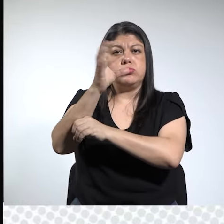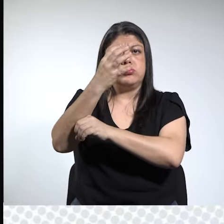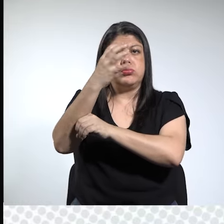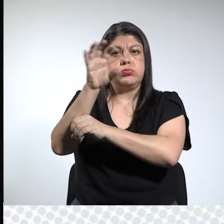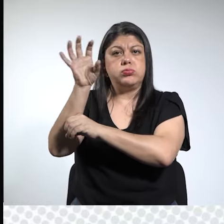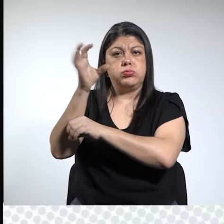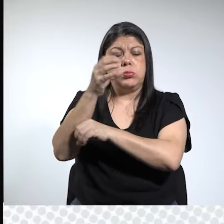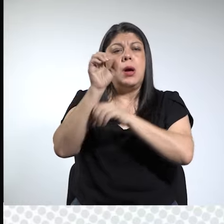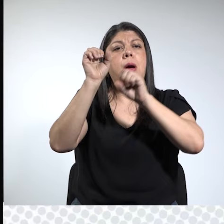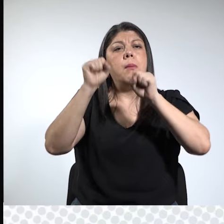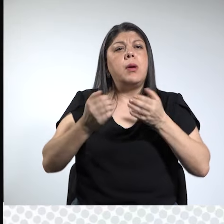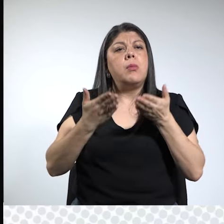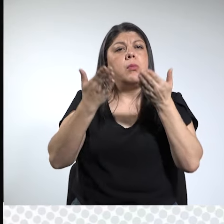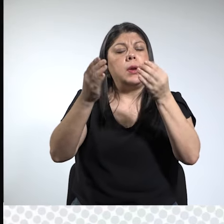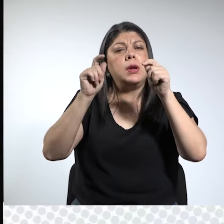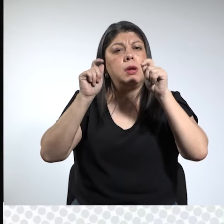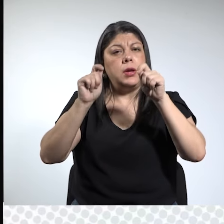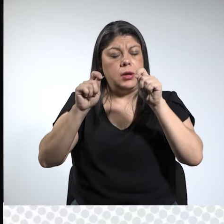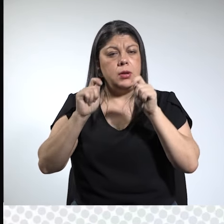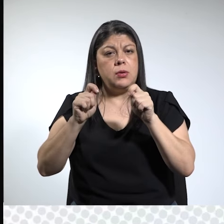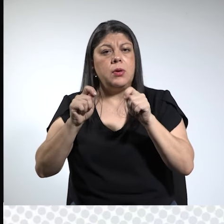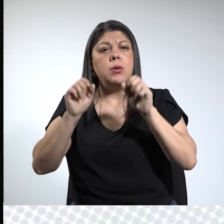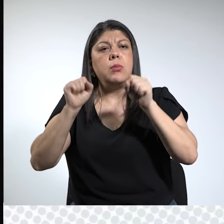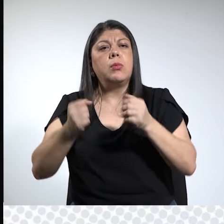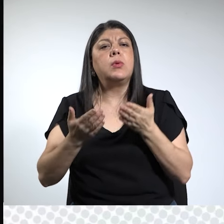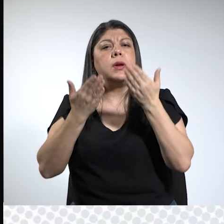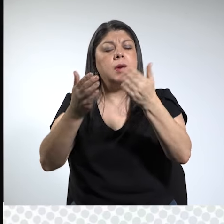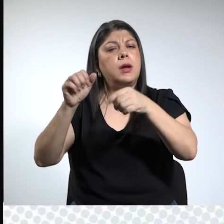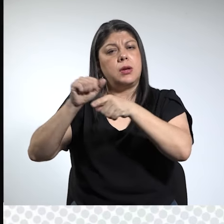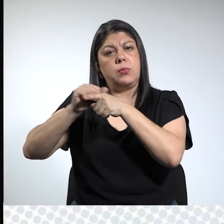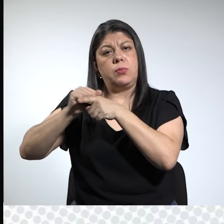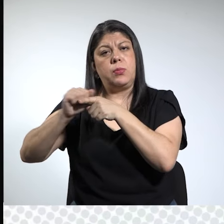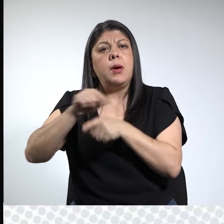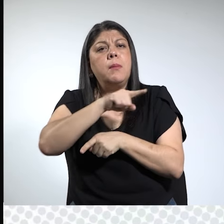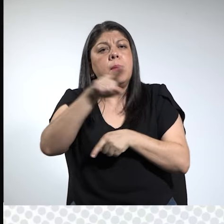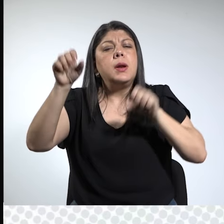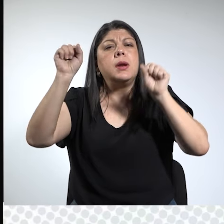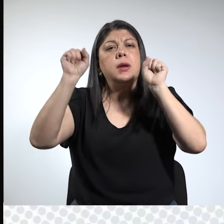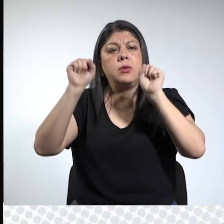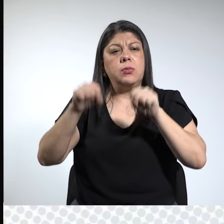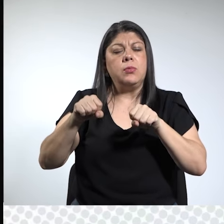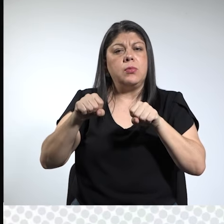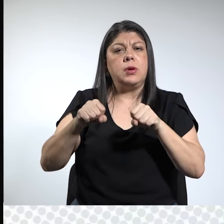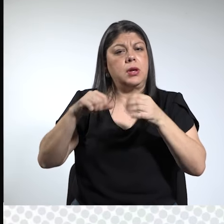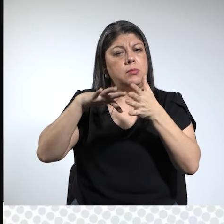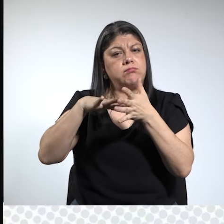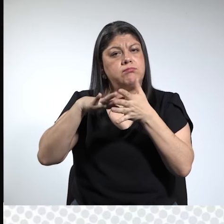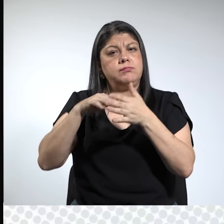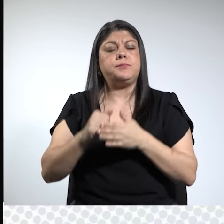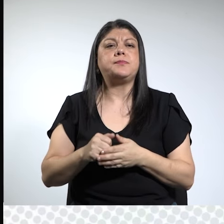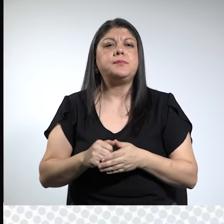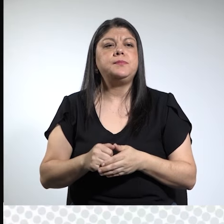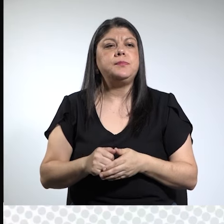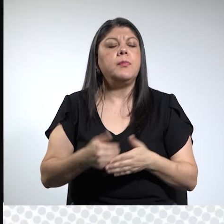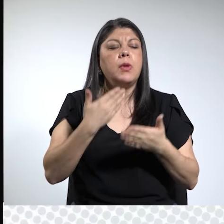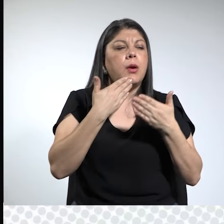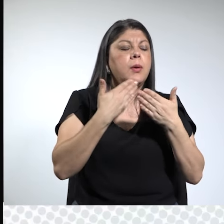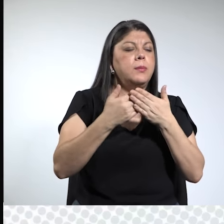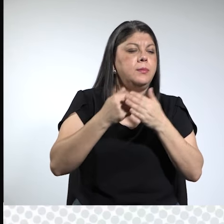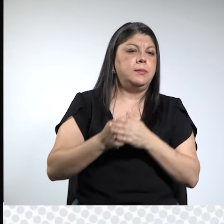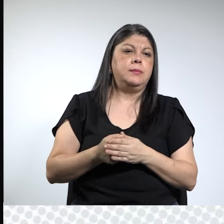recientemente para poder llevar educación y poder darles capacitación para que ellos puedan estudiar. Muy